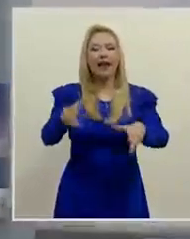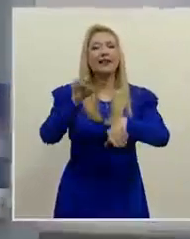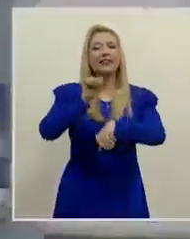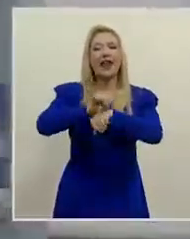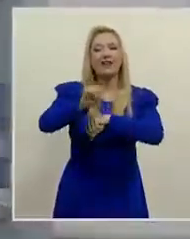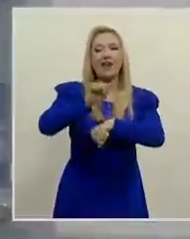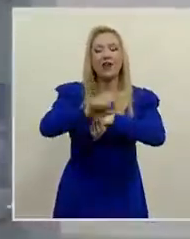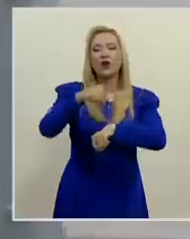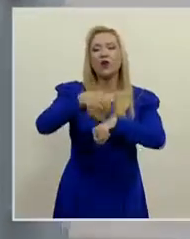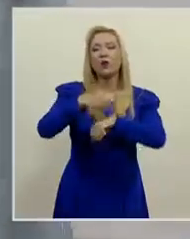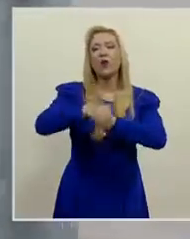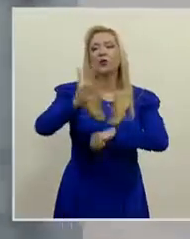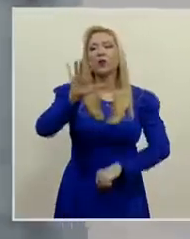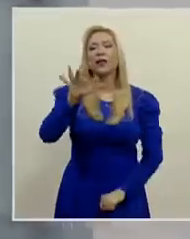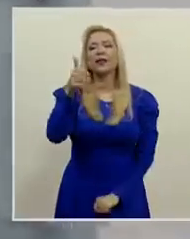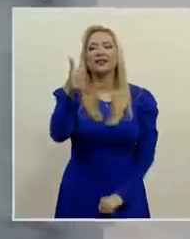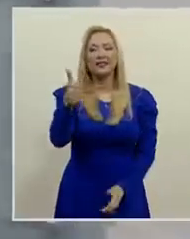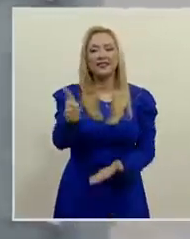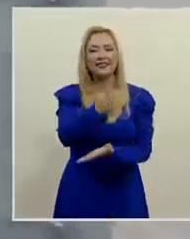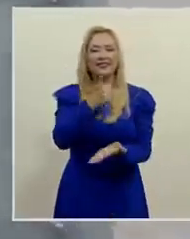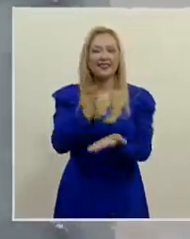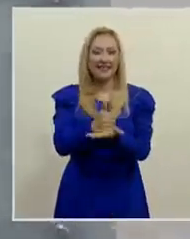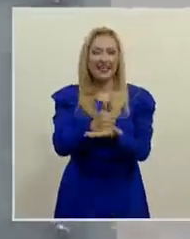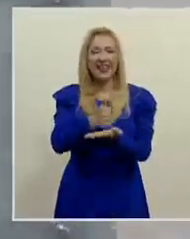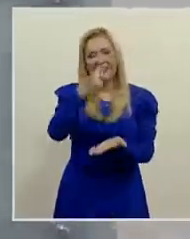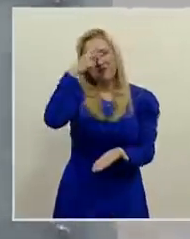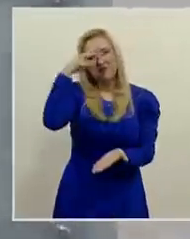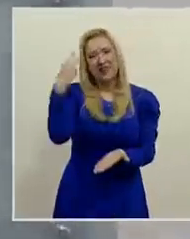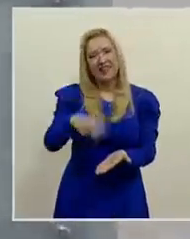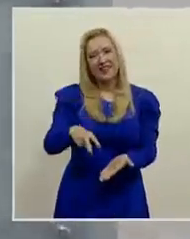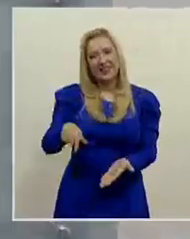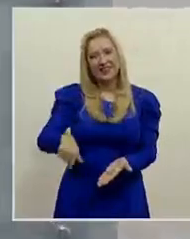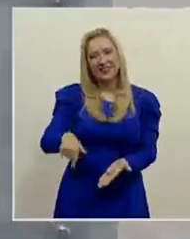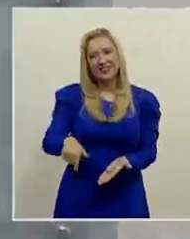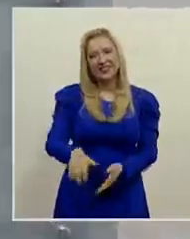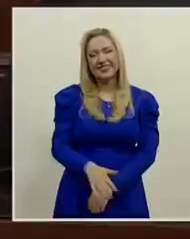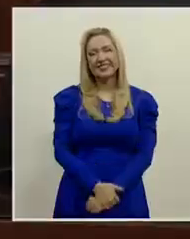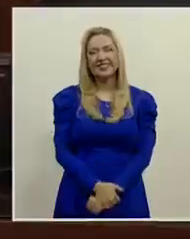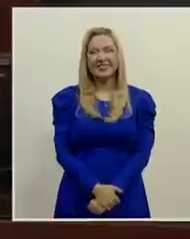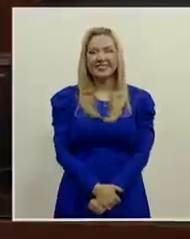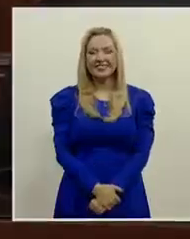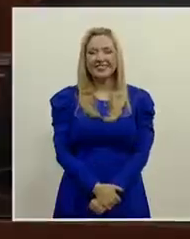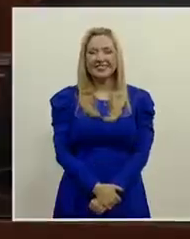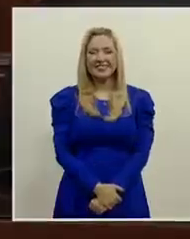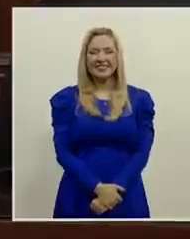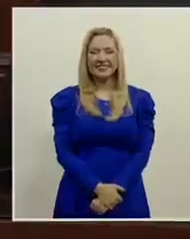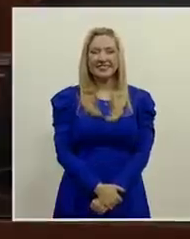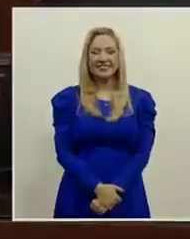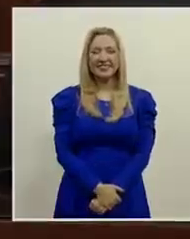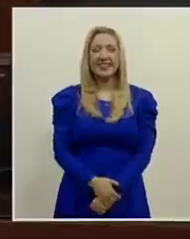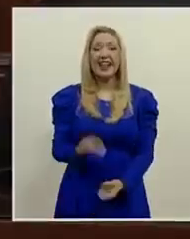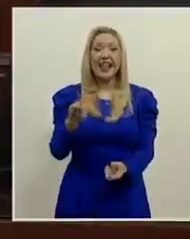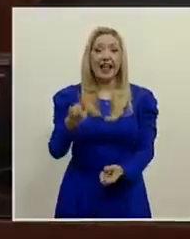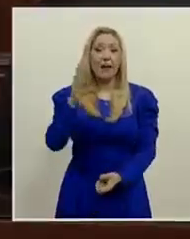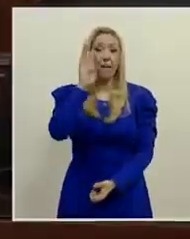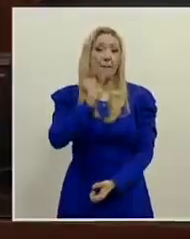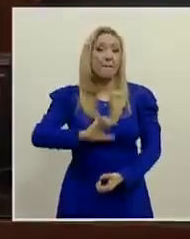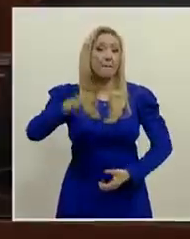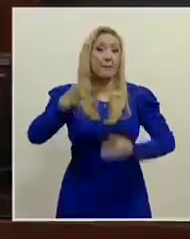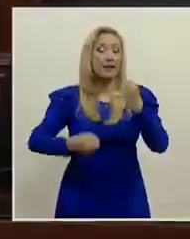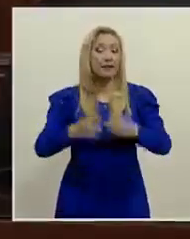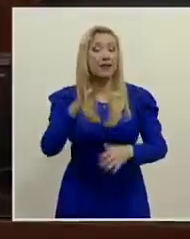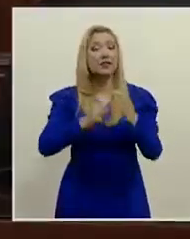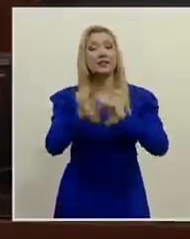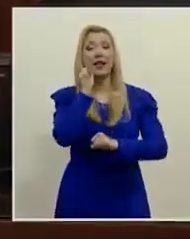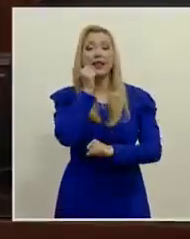Salvador, número 56, en el Centro Histórico de la Ciudad de México. Con la llegada del ministro Arturo